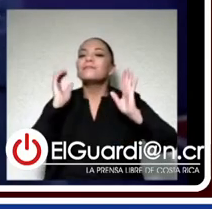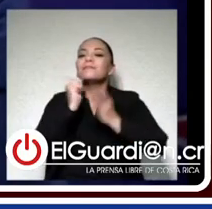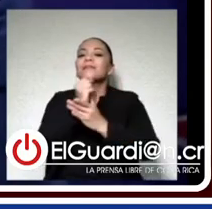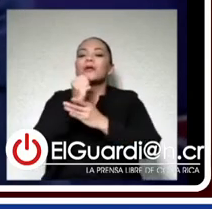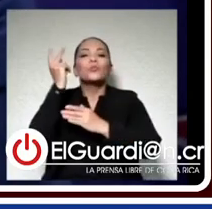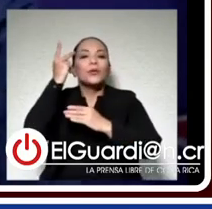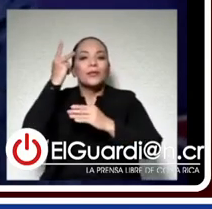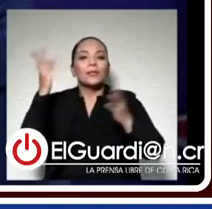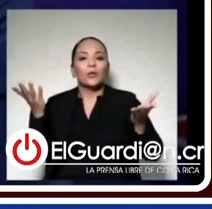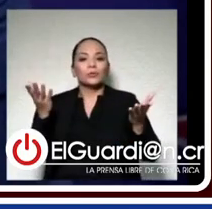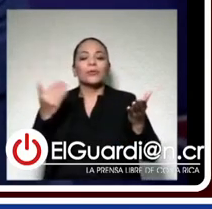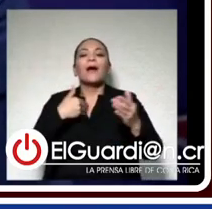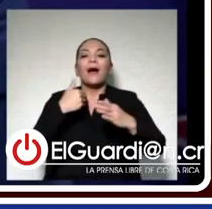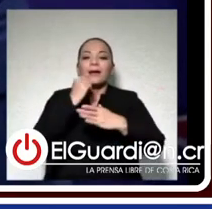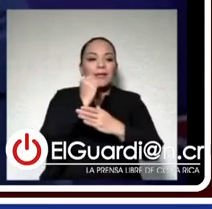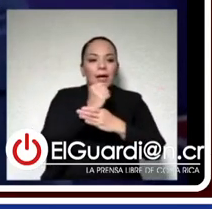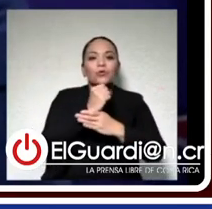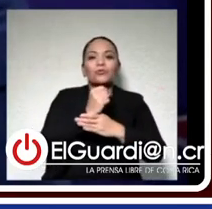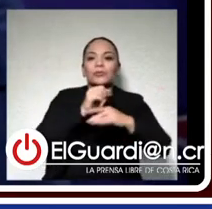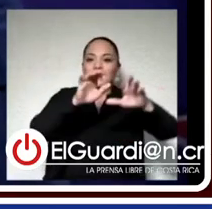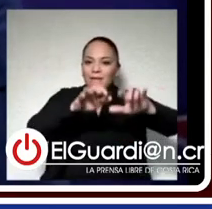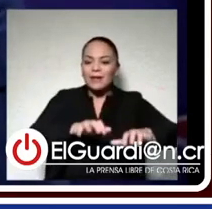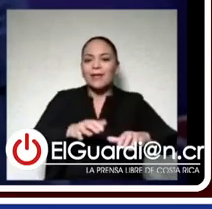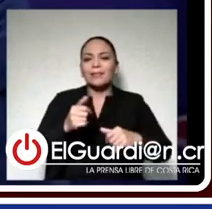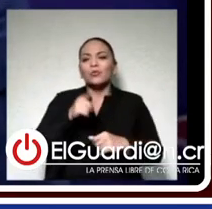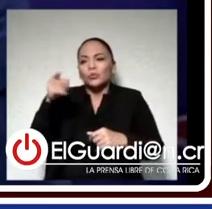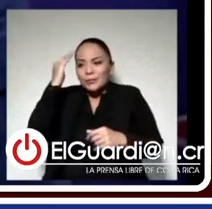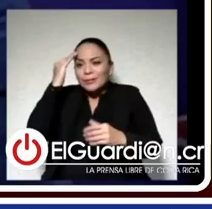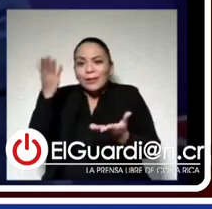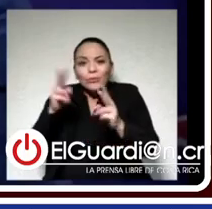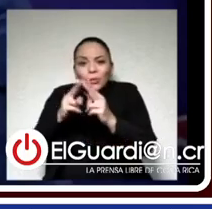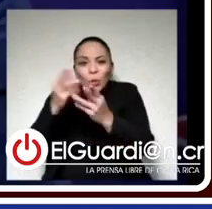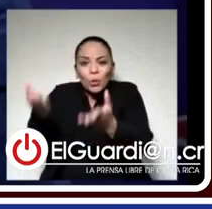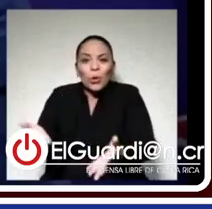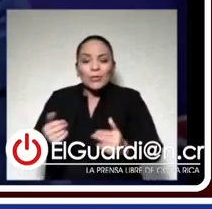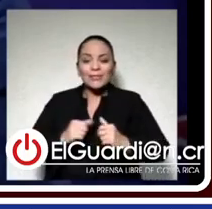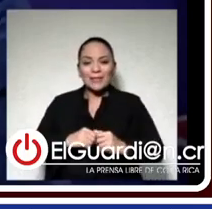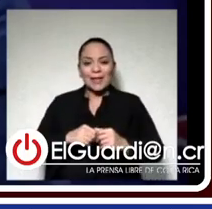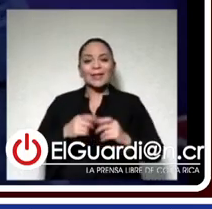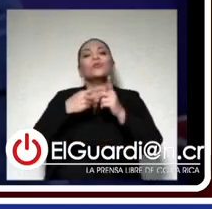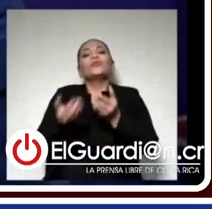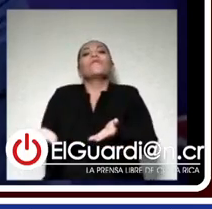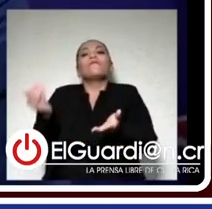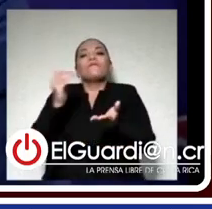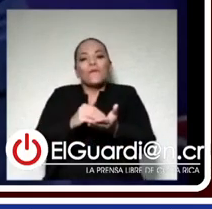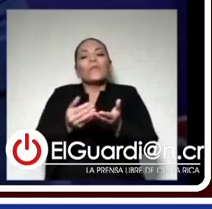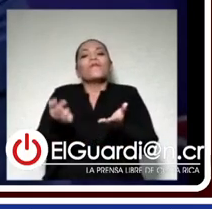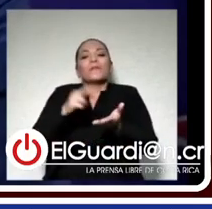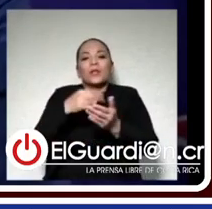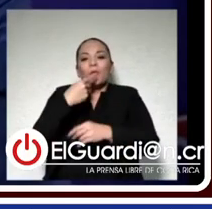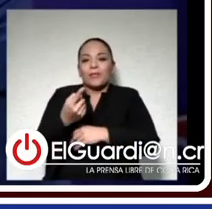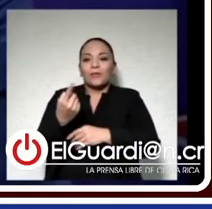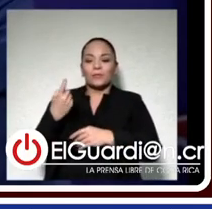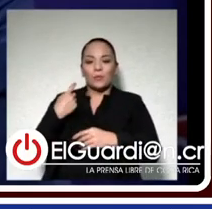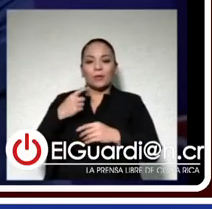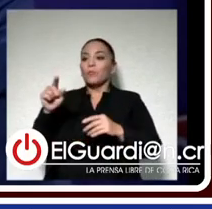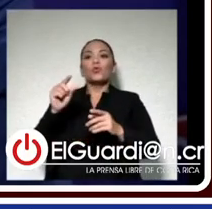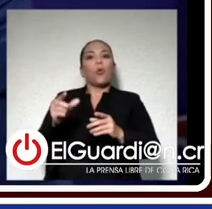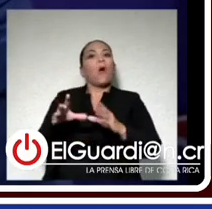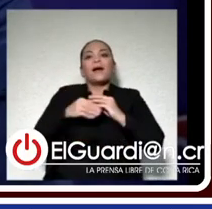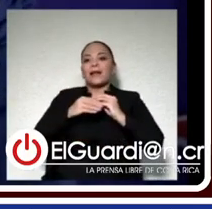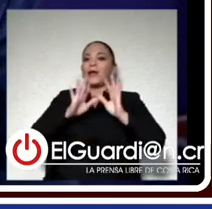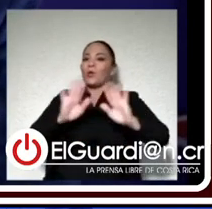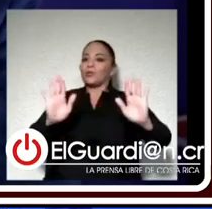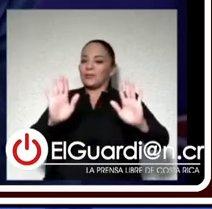país y sicarios cibernéticos. Y usted los conoce. Entonces reitero lo que dije hace un rato. No ponga palabras en mi boca,